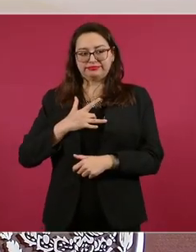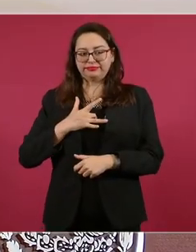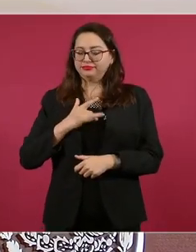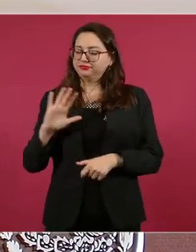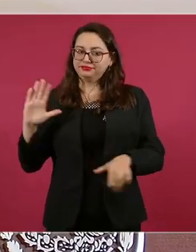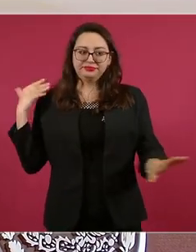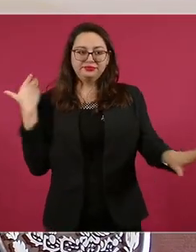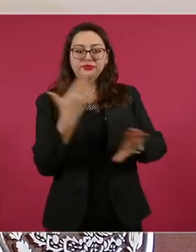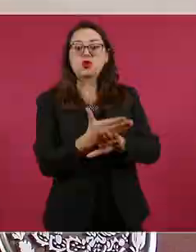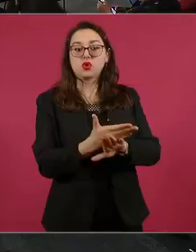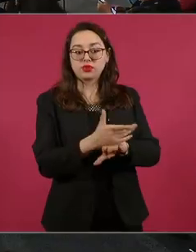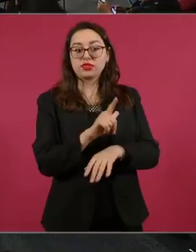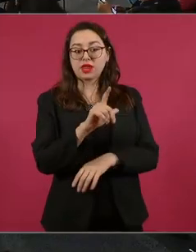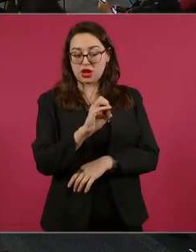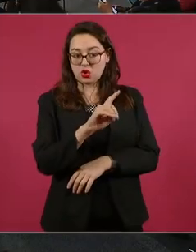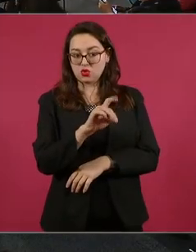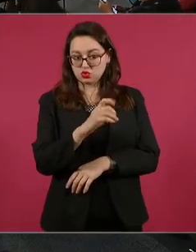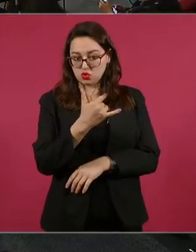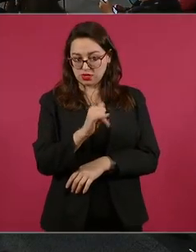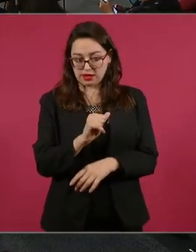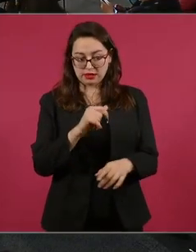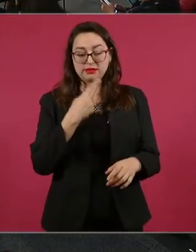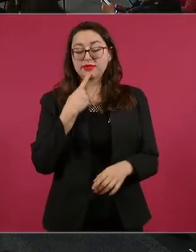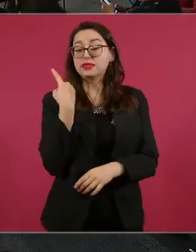Llegamos nosotros y la fiscalía